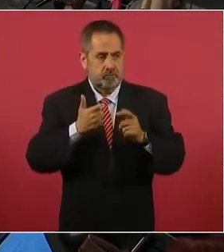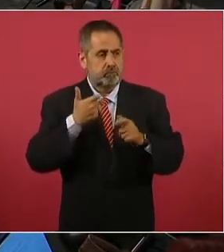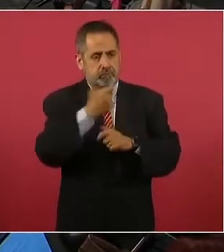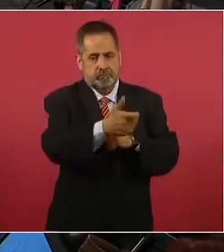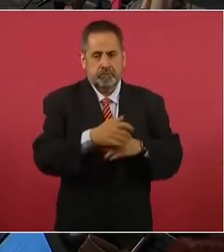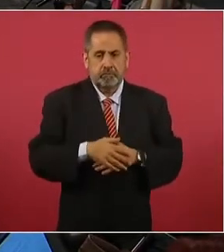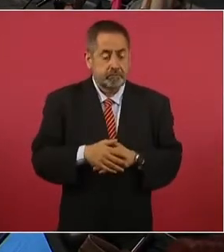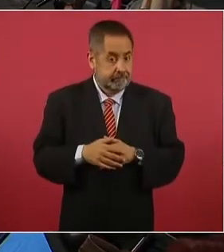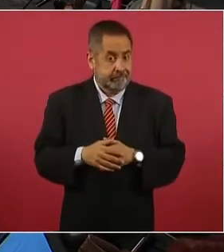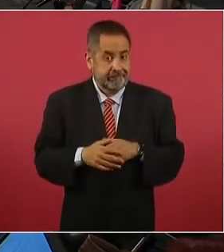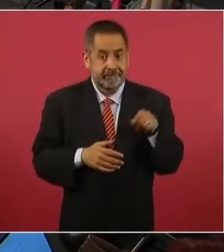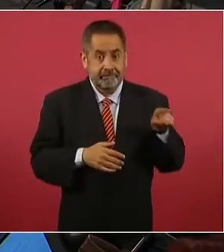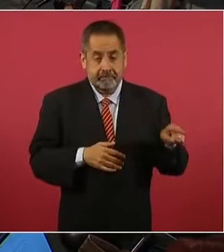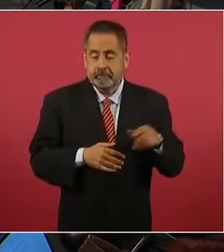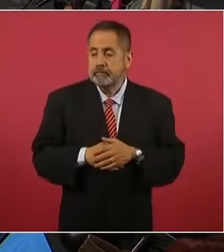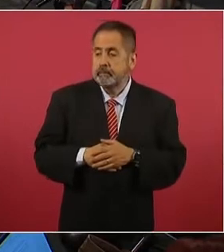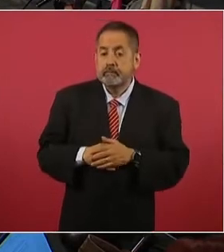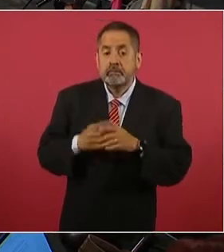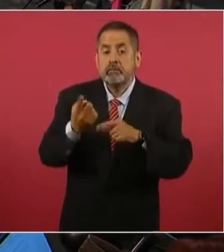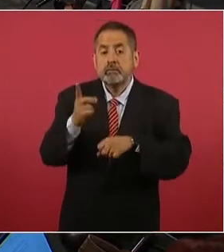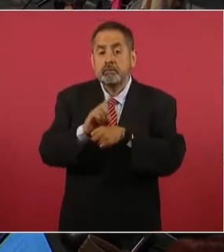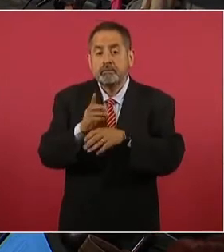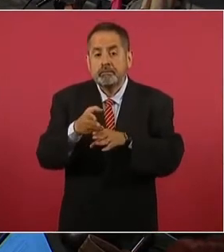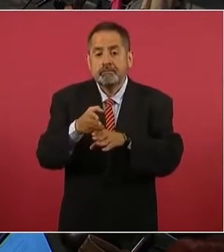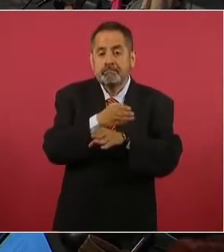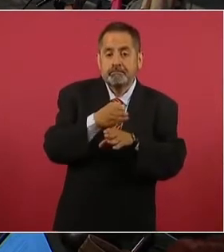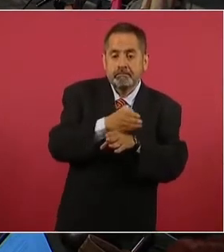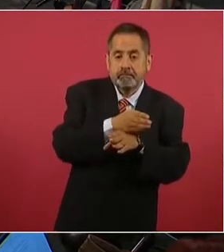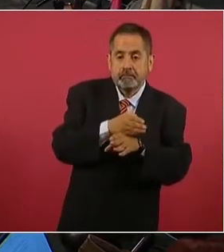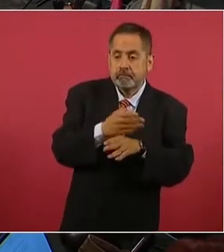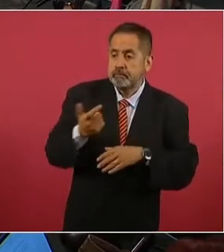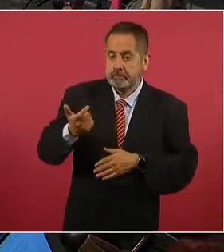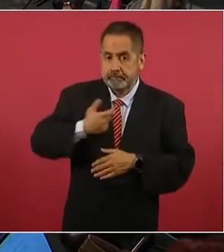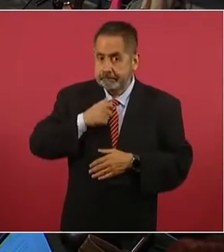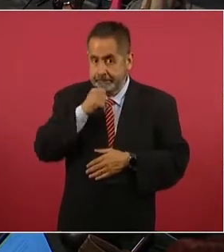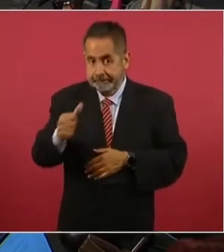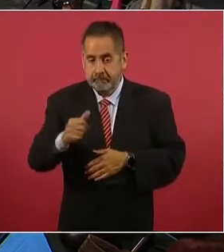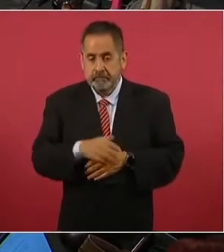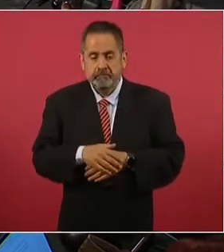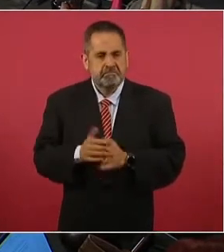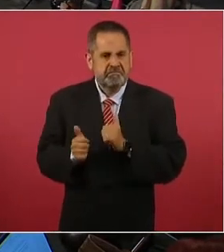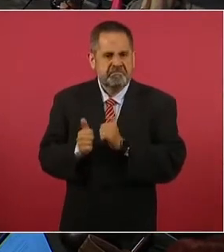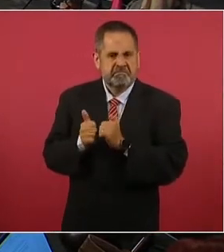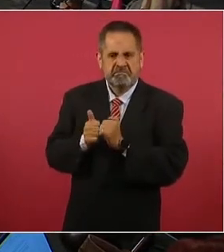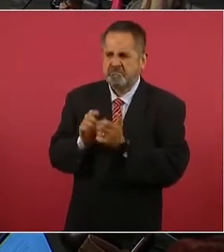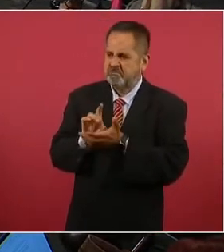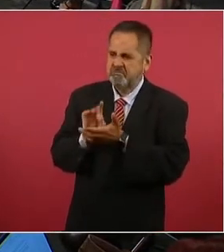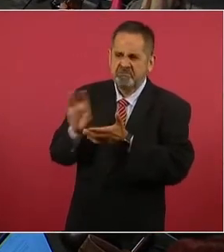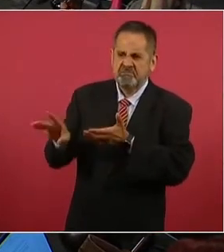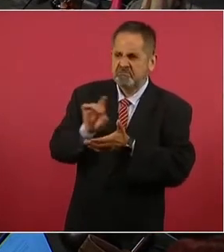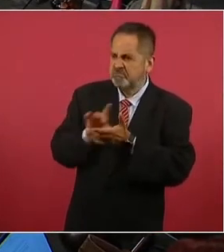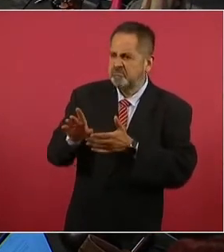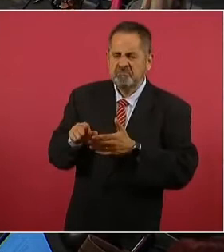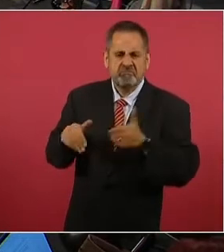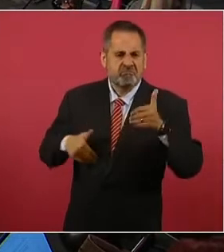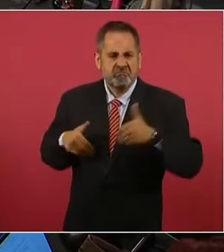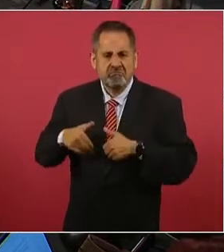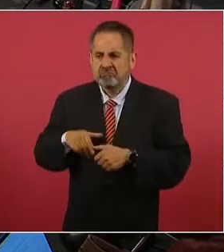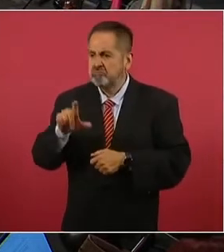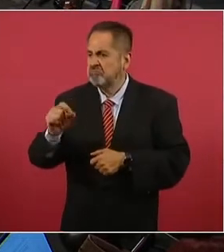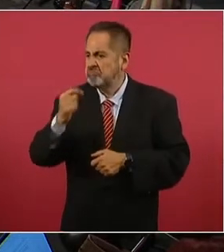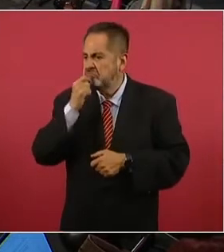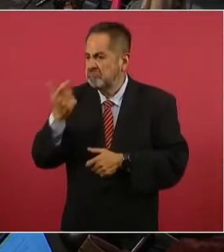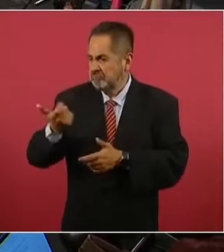los montadeudas, días antes empiezan a amenazar, empiezan a mandar mensajes, empiezan a decir, tienes 20 minutos